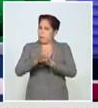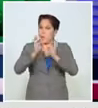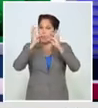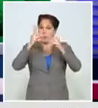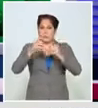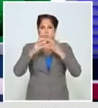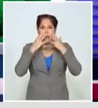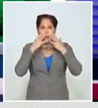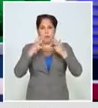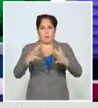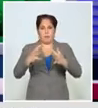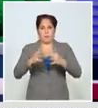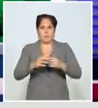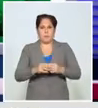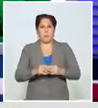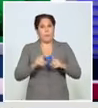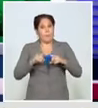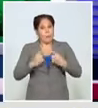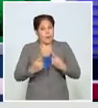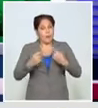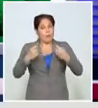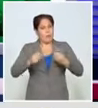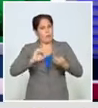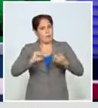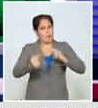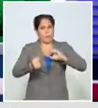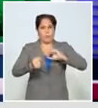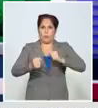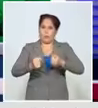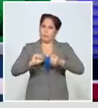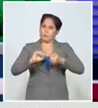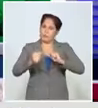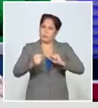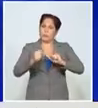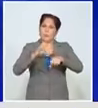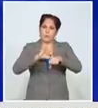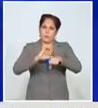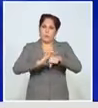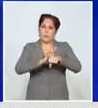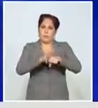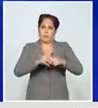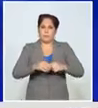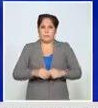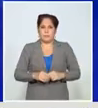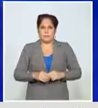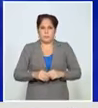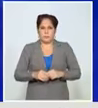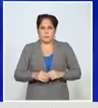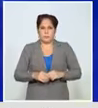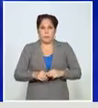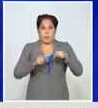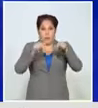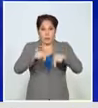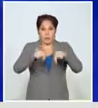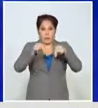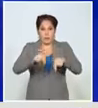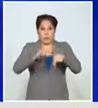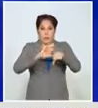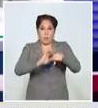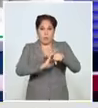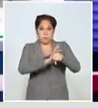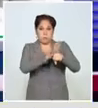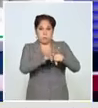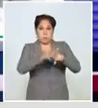importante, pero todavía con una transmisión muy elevada. Es la actualización epidemiológica